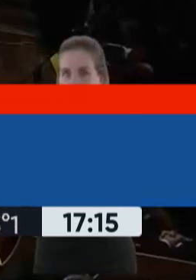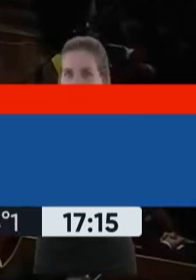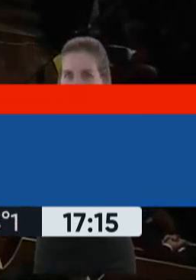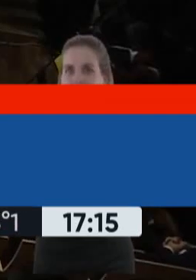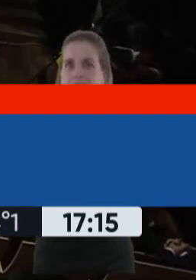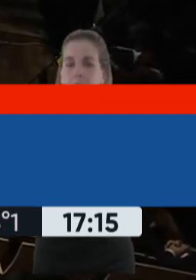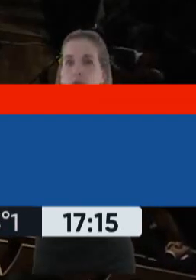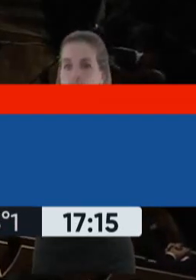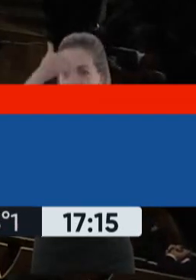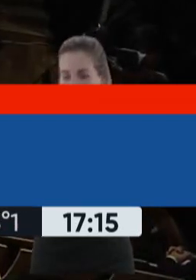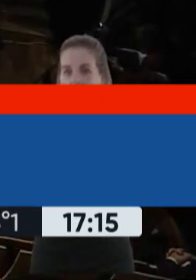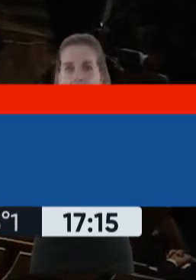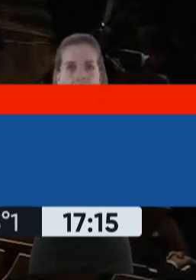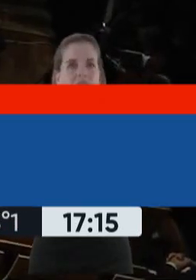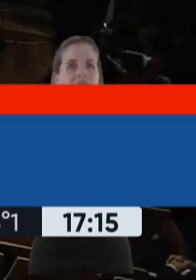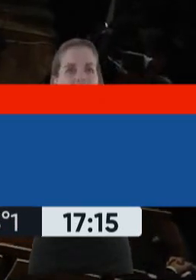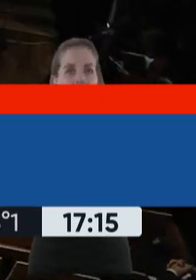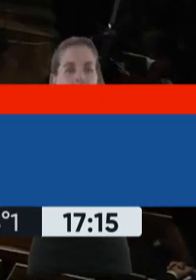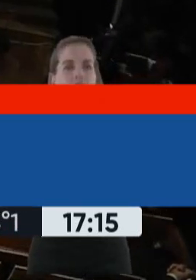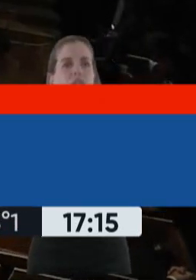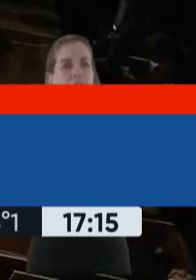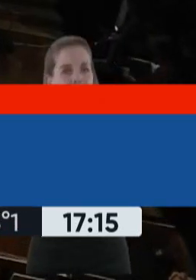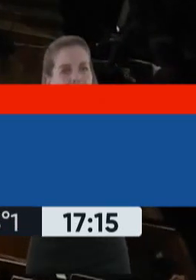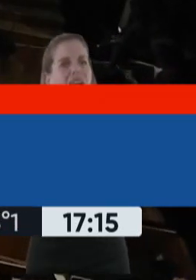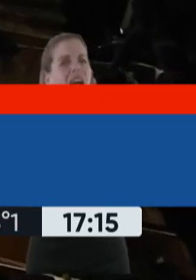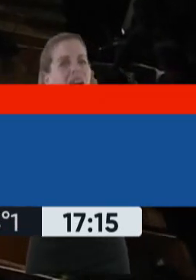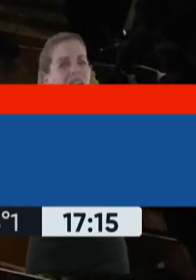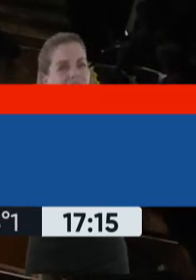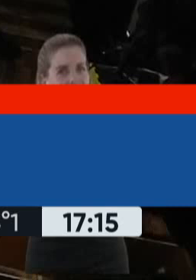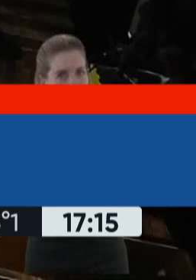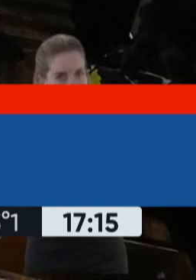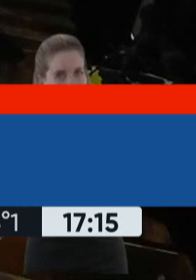Yo desde el corazón, desde el alma, les digo gracias porque